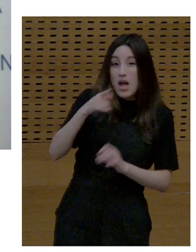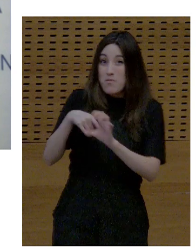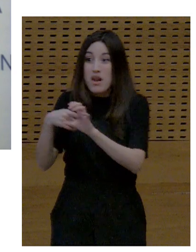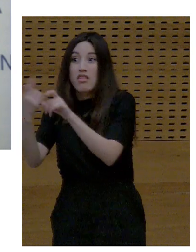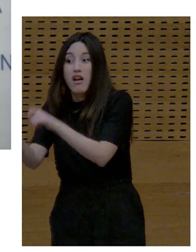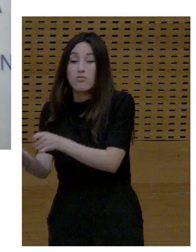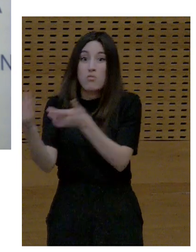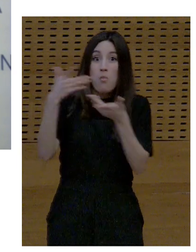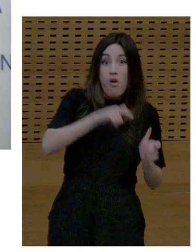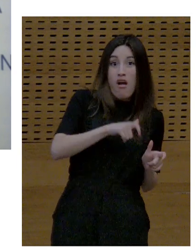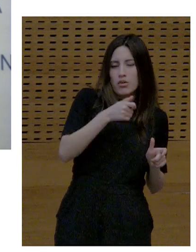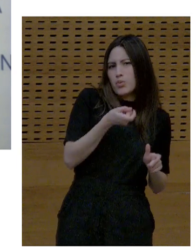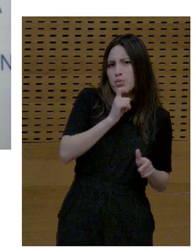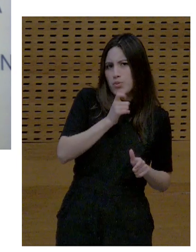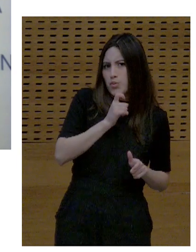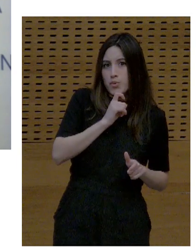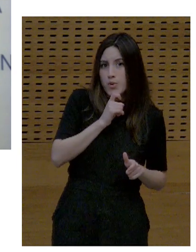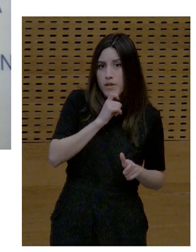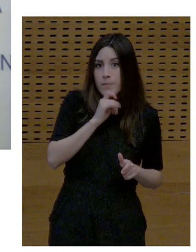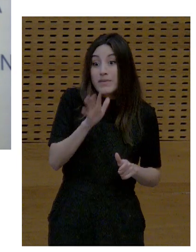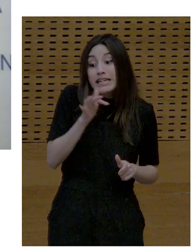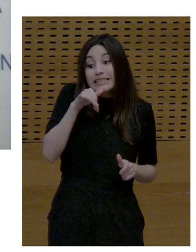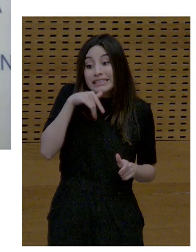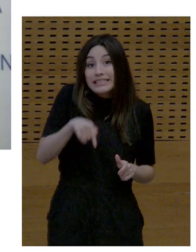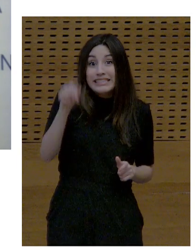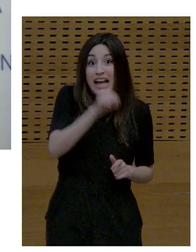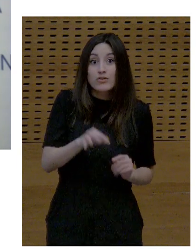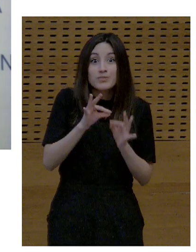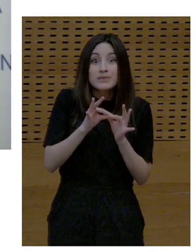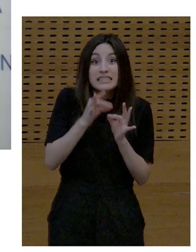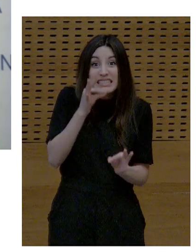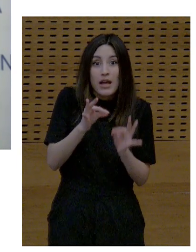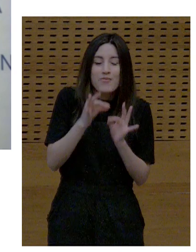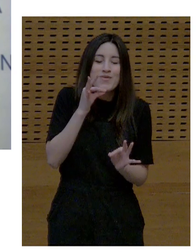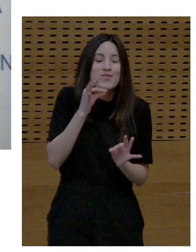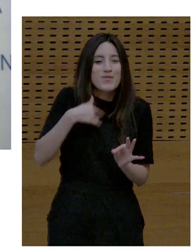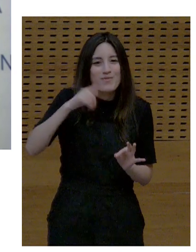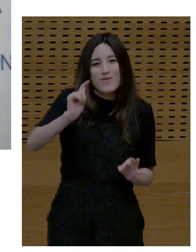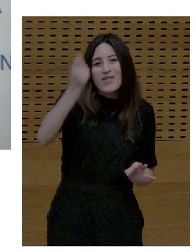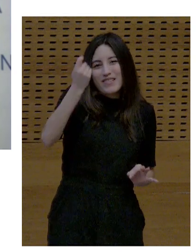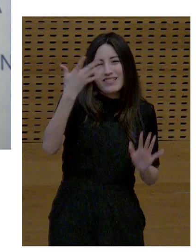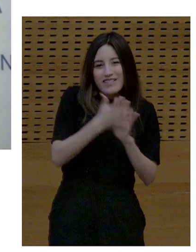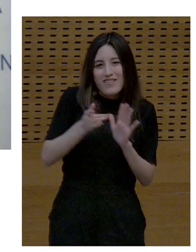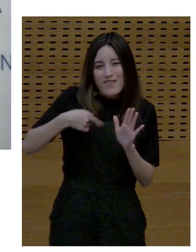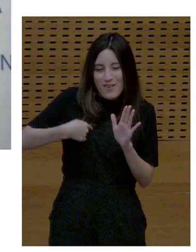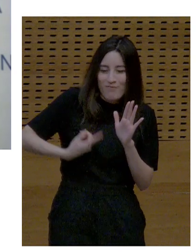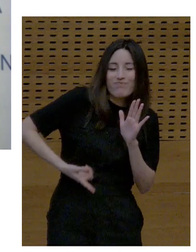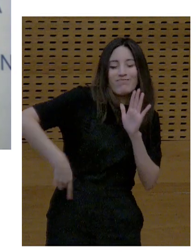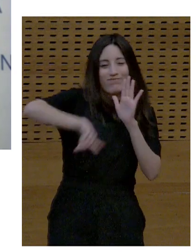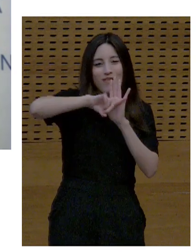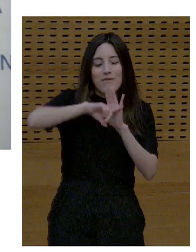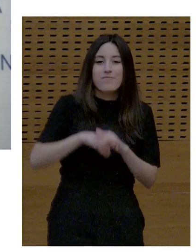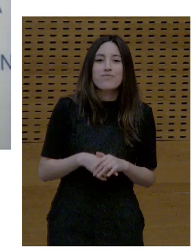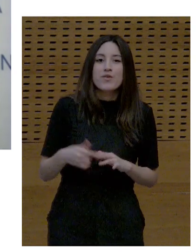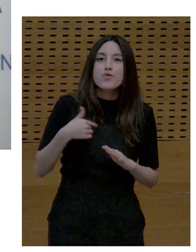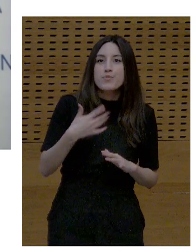a Navarra. Y en septiembre de este año lo he conseguido y me he incorporado. He estado trabajando en San Juan